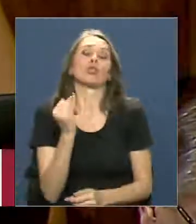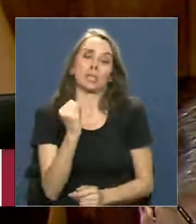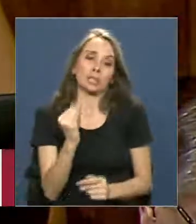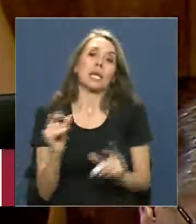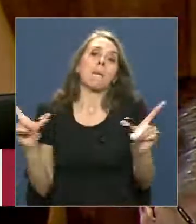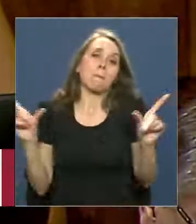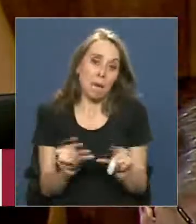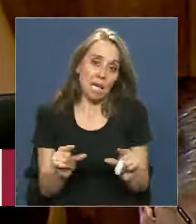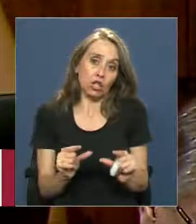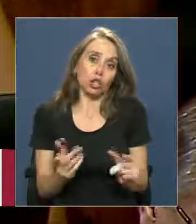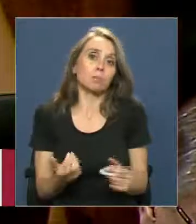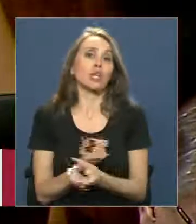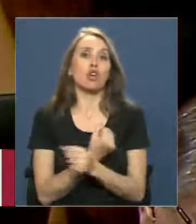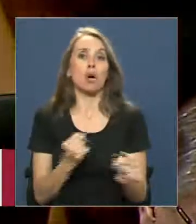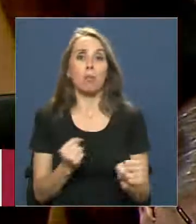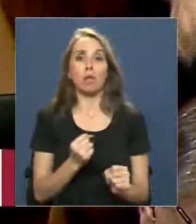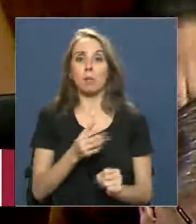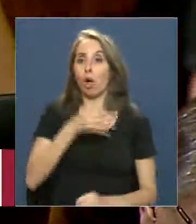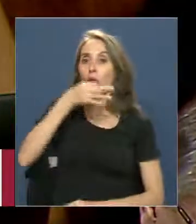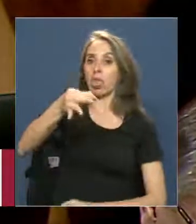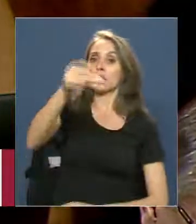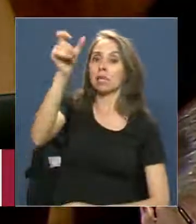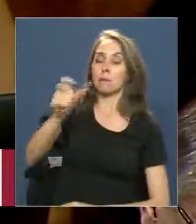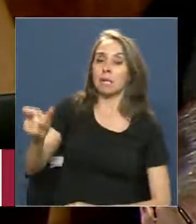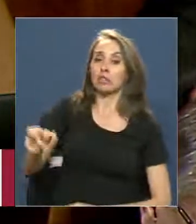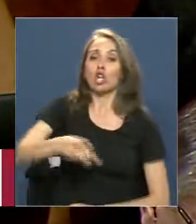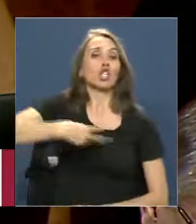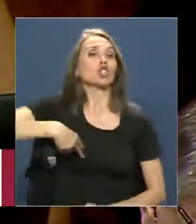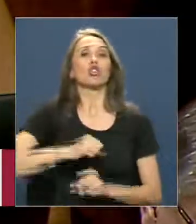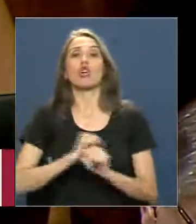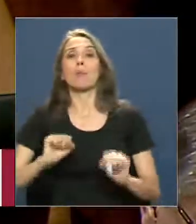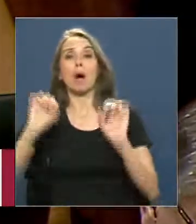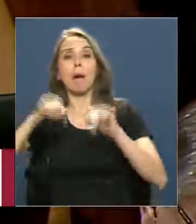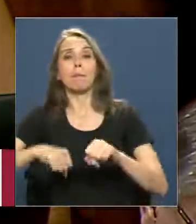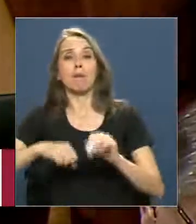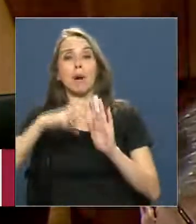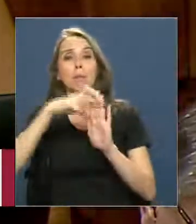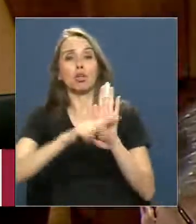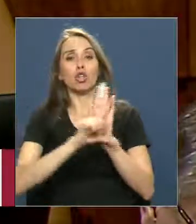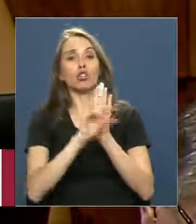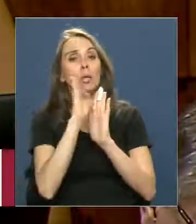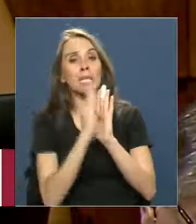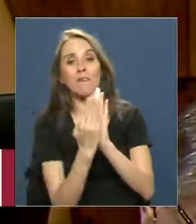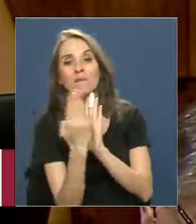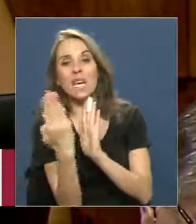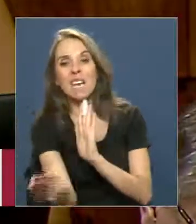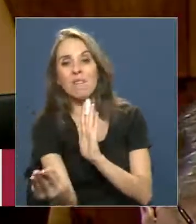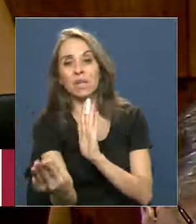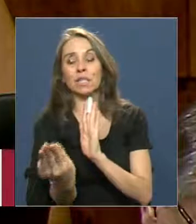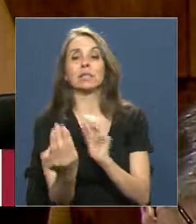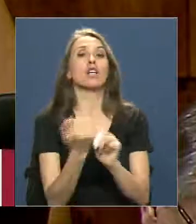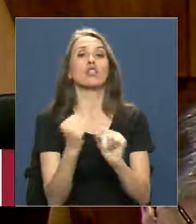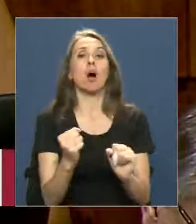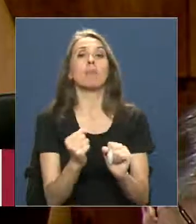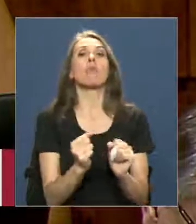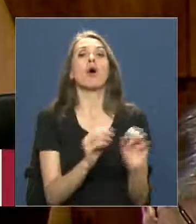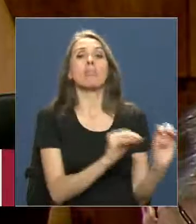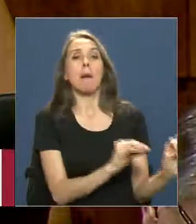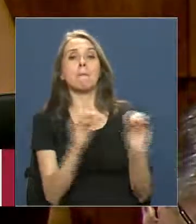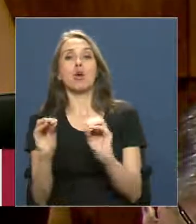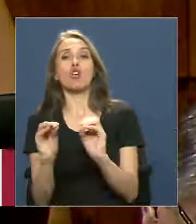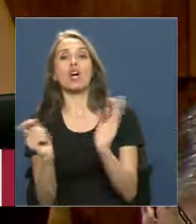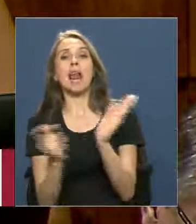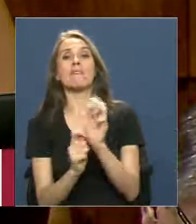pero lo que no podemos decirle a la gente es que no vamos a poder aprobar un beneficio, no vamos a poder prorrogar el pago de un